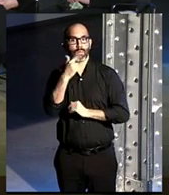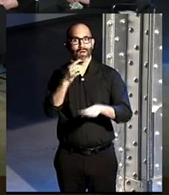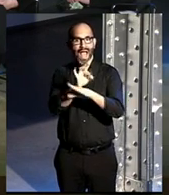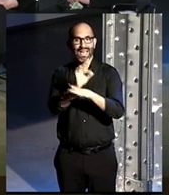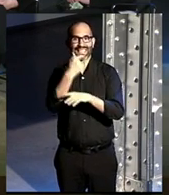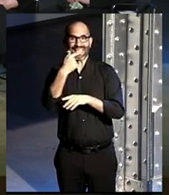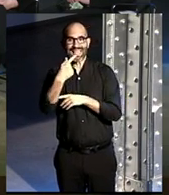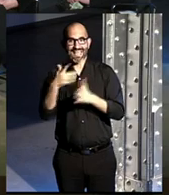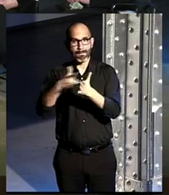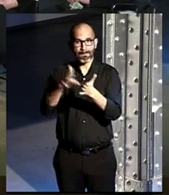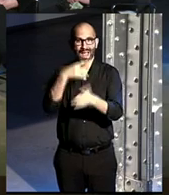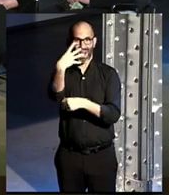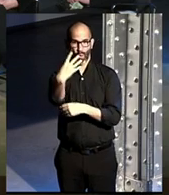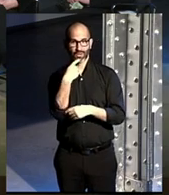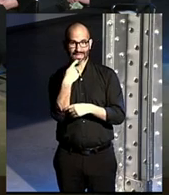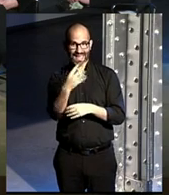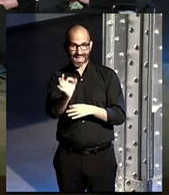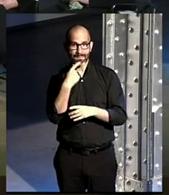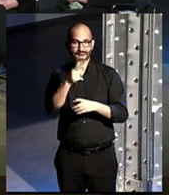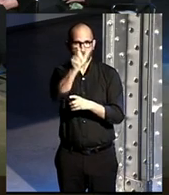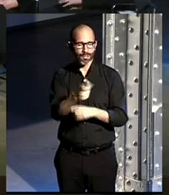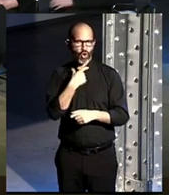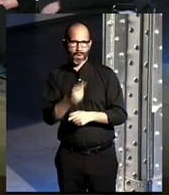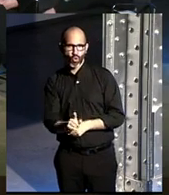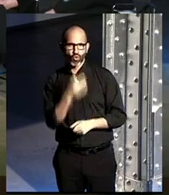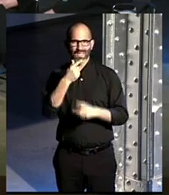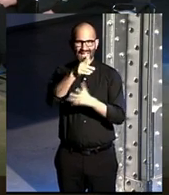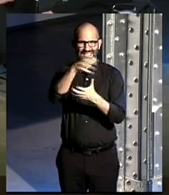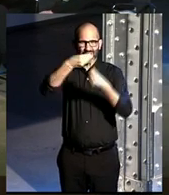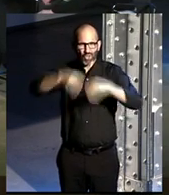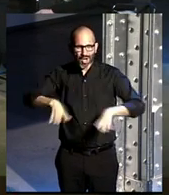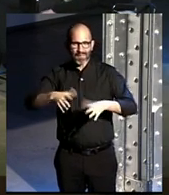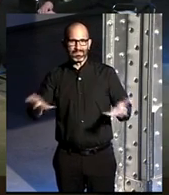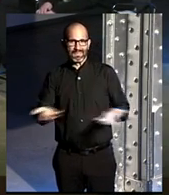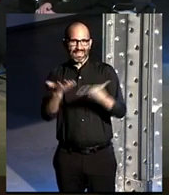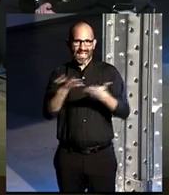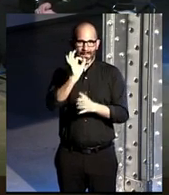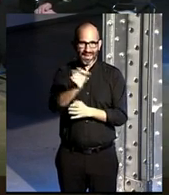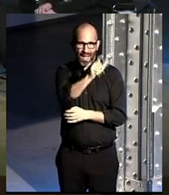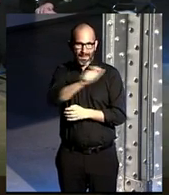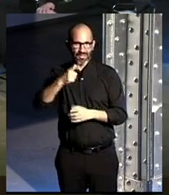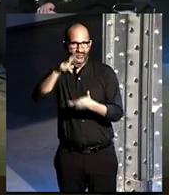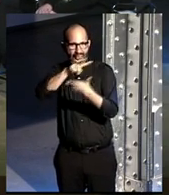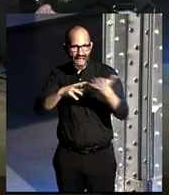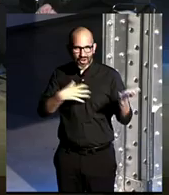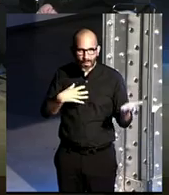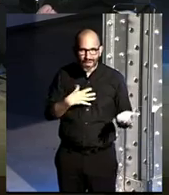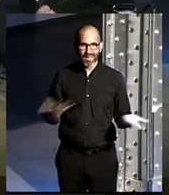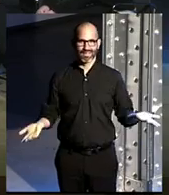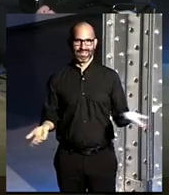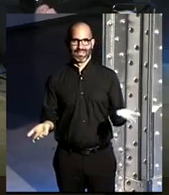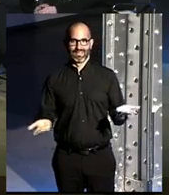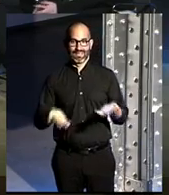4 páginas, no, los personajes no me gustan, es una historia que nadie podría leer y todo, y